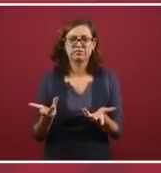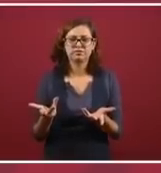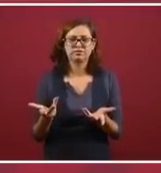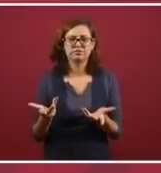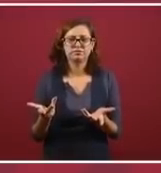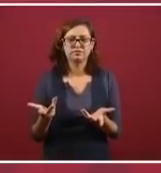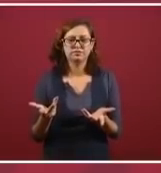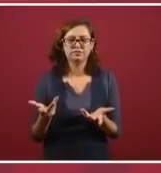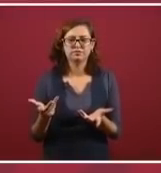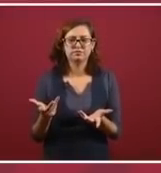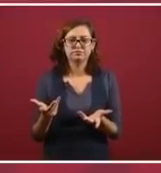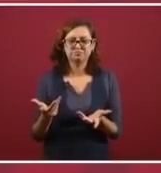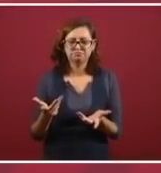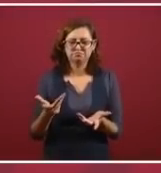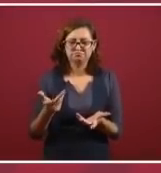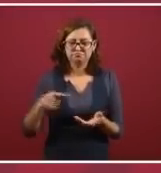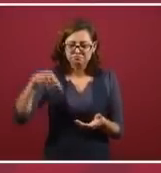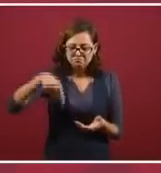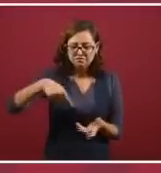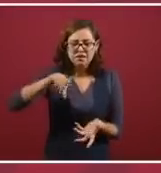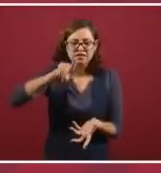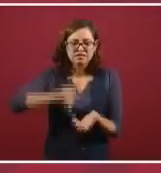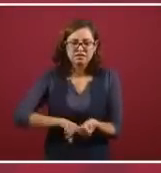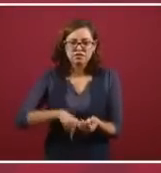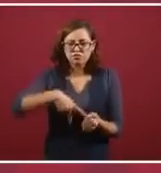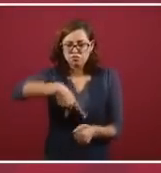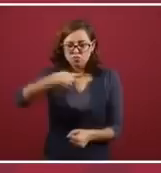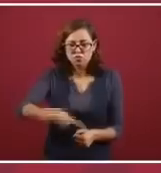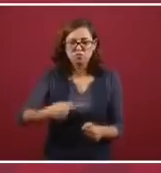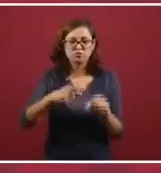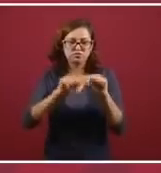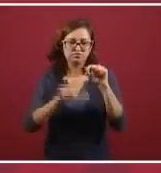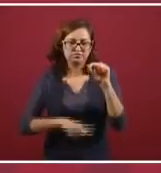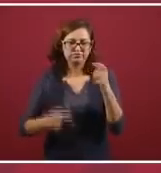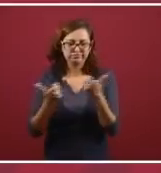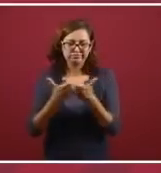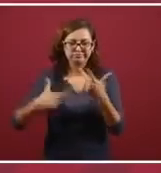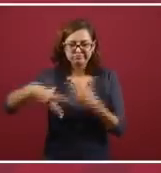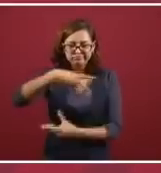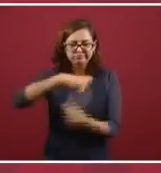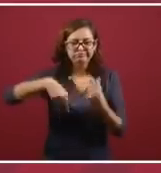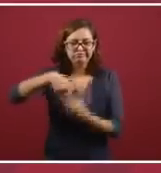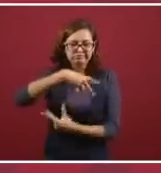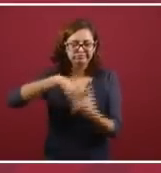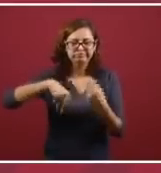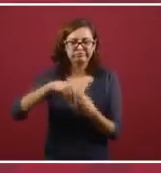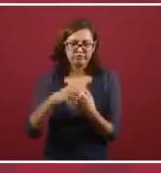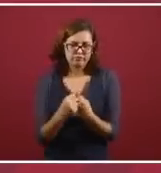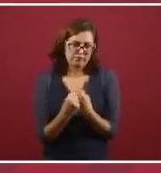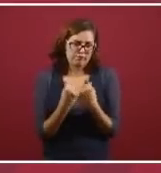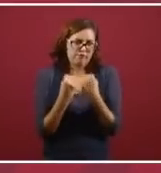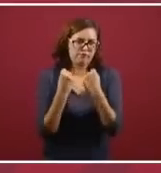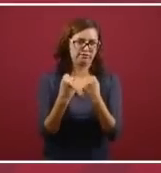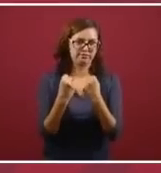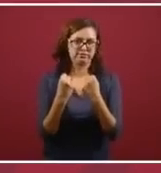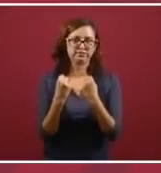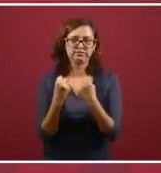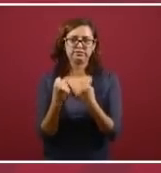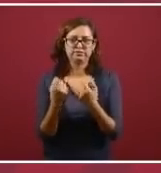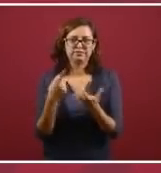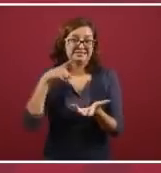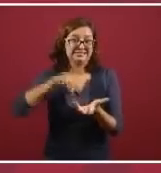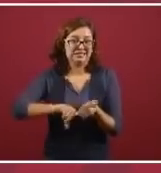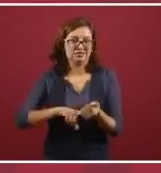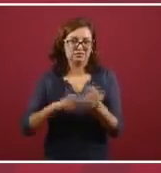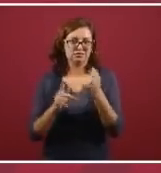en cuanto a consolidar la economía nacional, la economía en lo